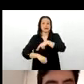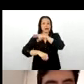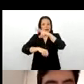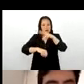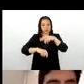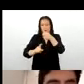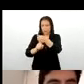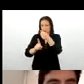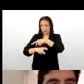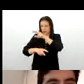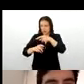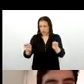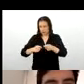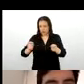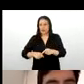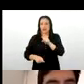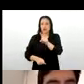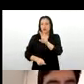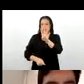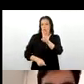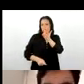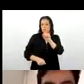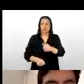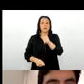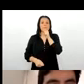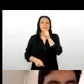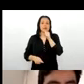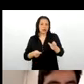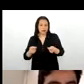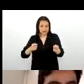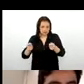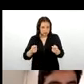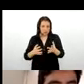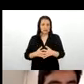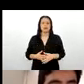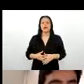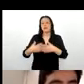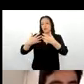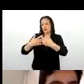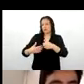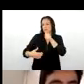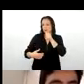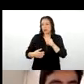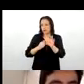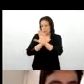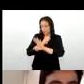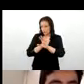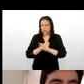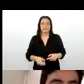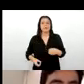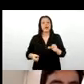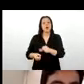regiones y 148 áreas de conservación privada que son gestionadas por los privados. Como datos